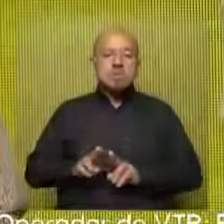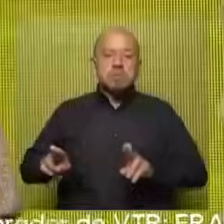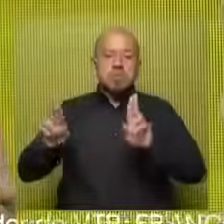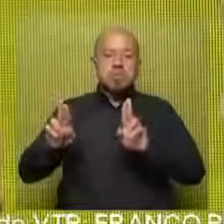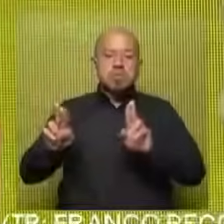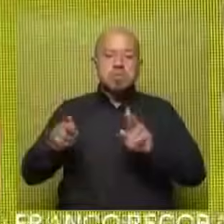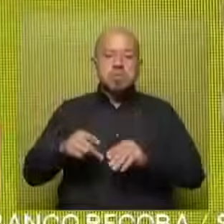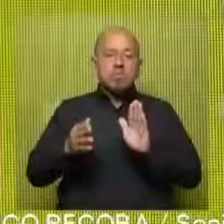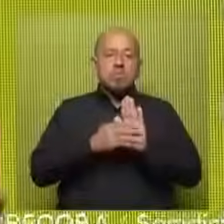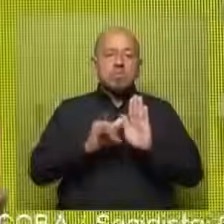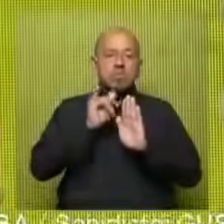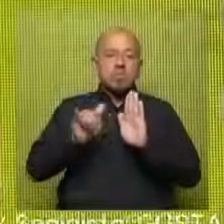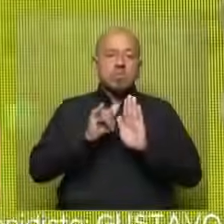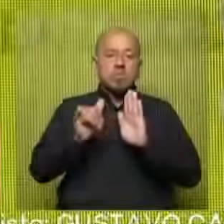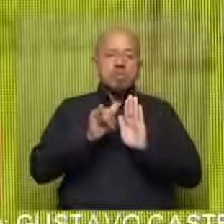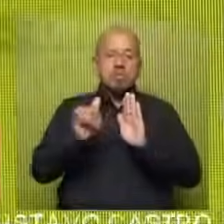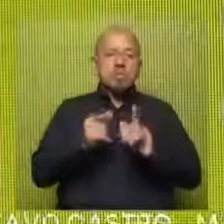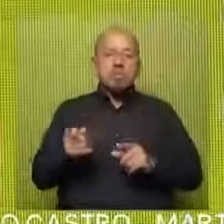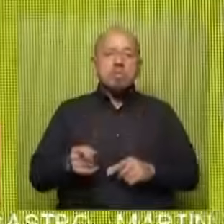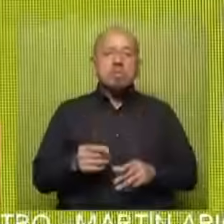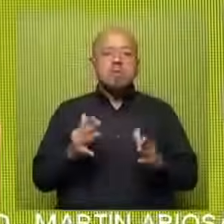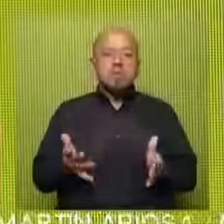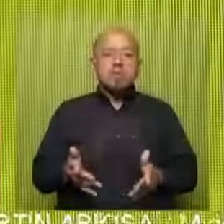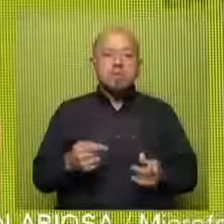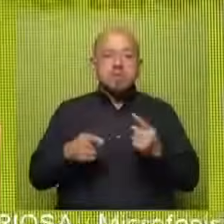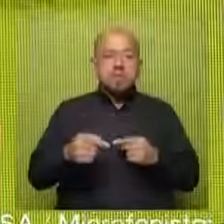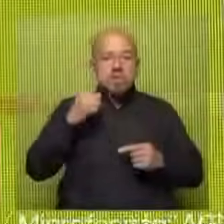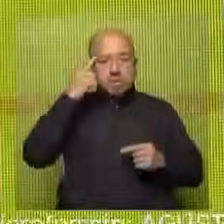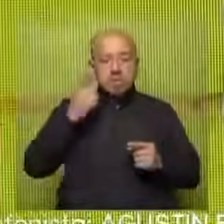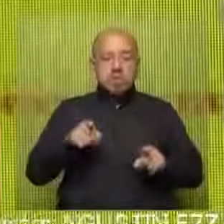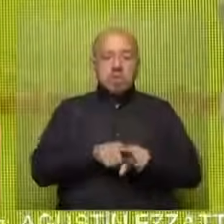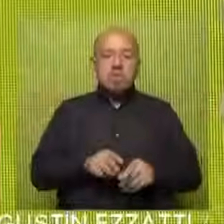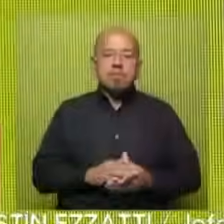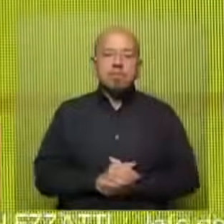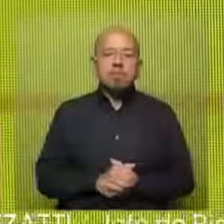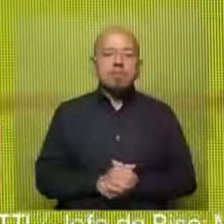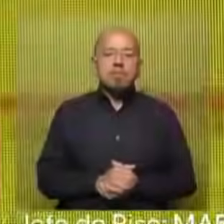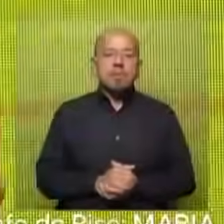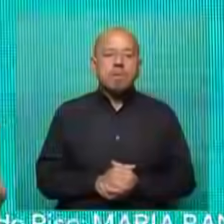hizo el informe de la relatora de Naciones Unidas, a ver si no piensa igual que nosotros.